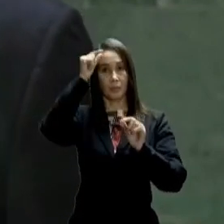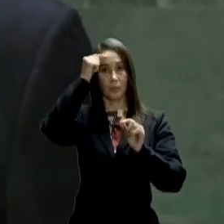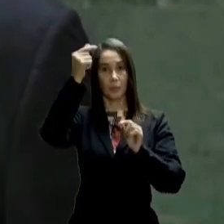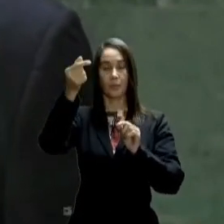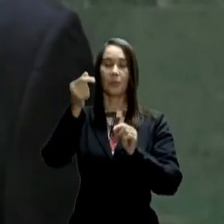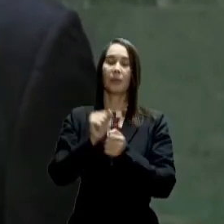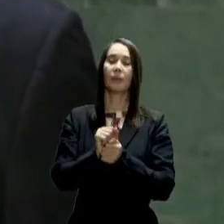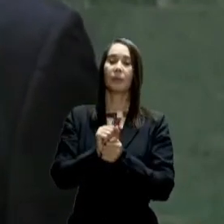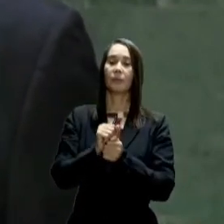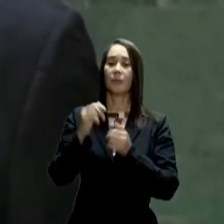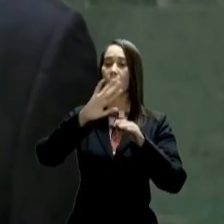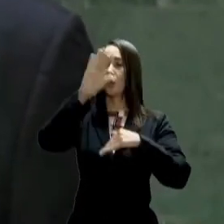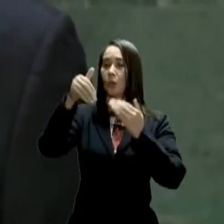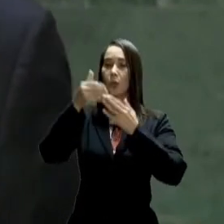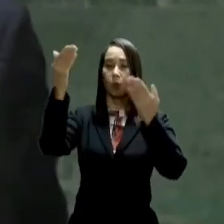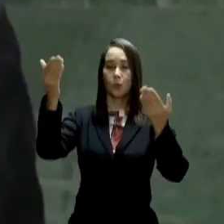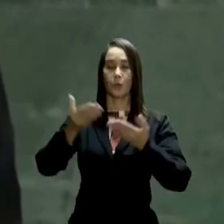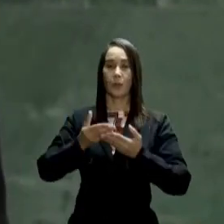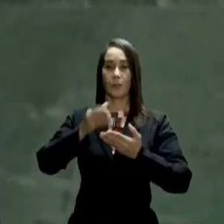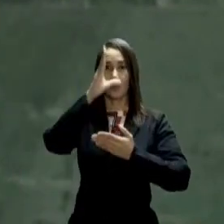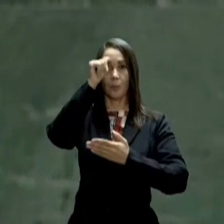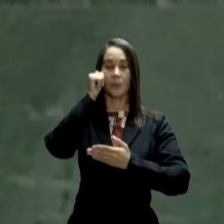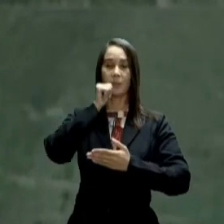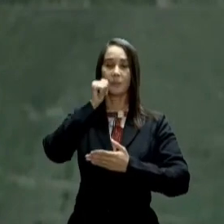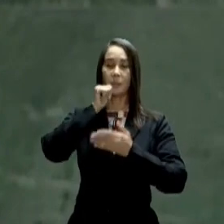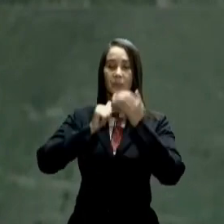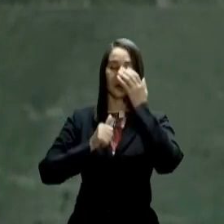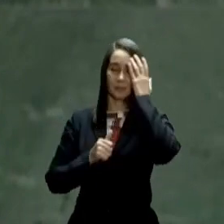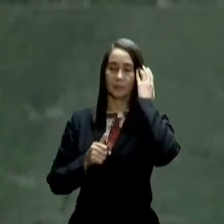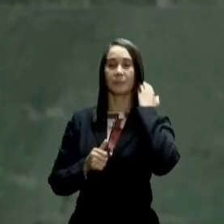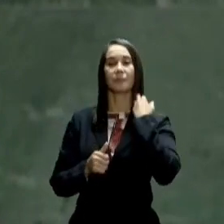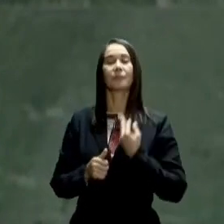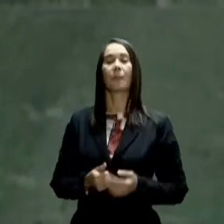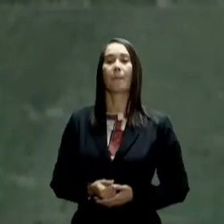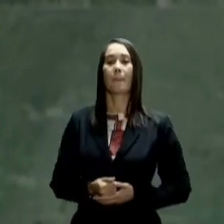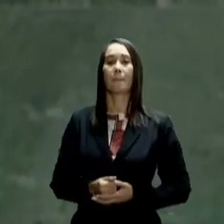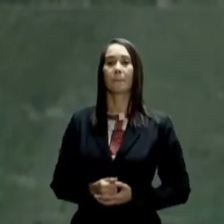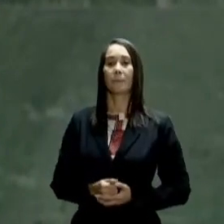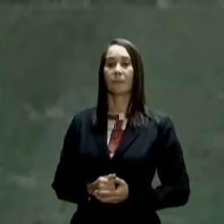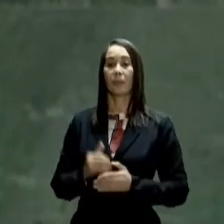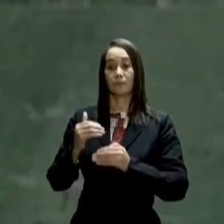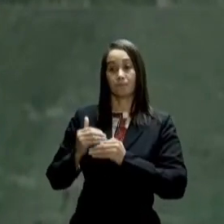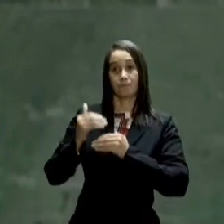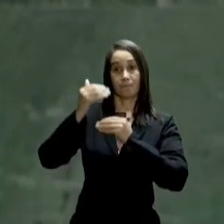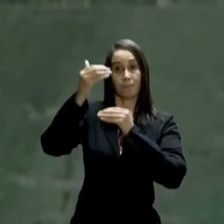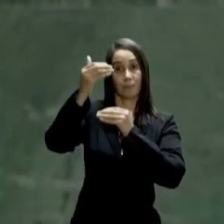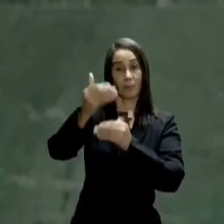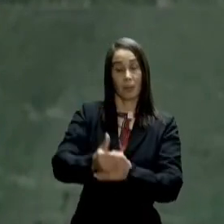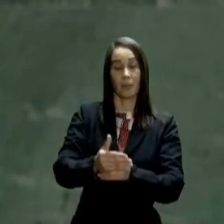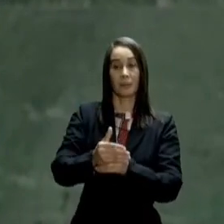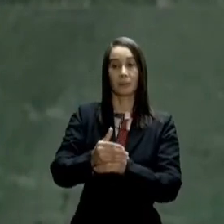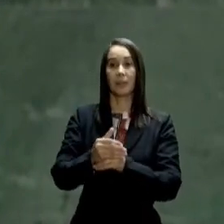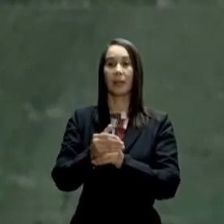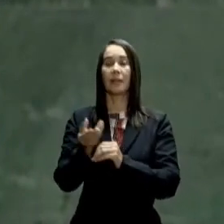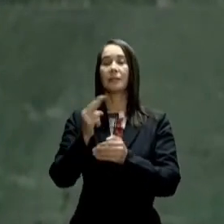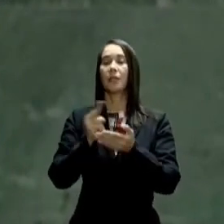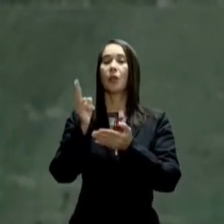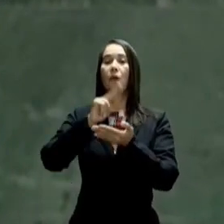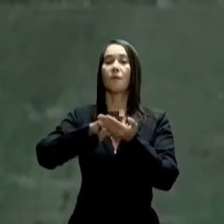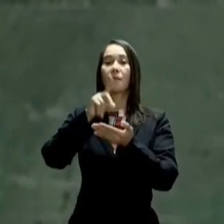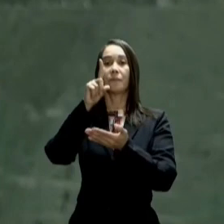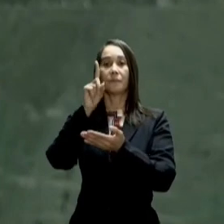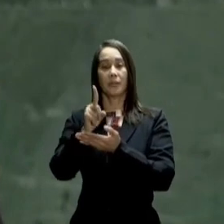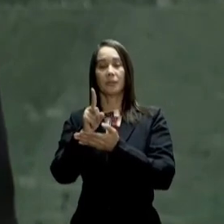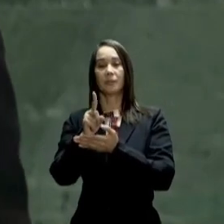honorables jefes de delegaciones, señoras y señores. Avanzada la segunda década del siglo XXI, la